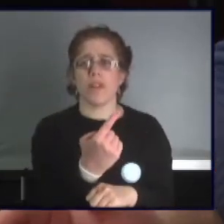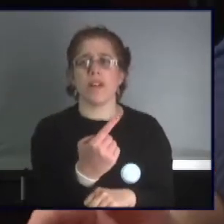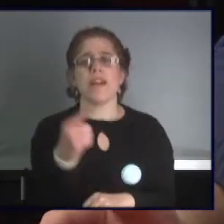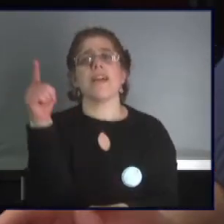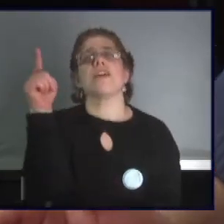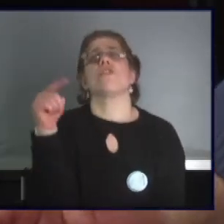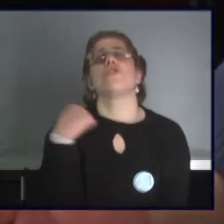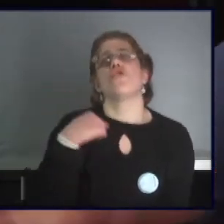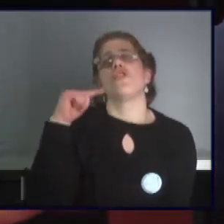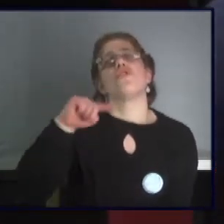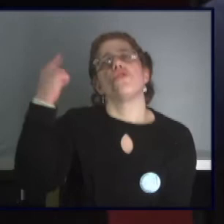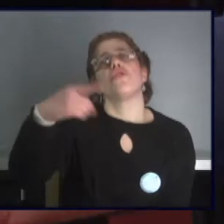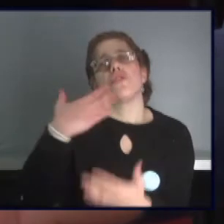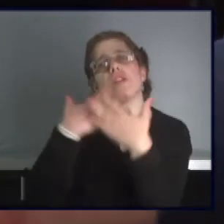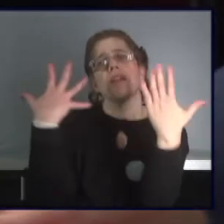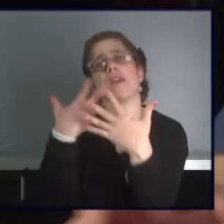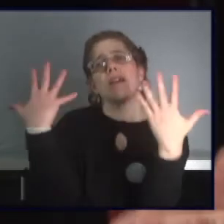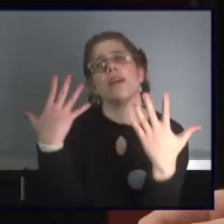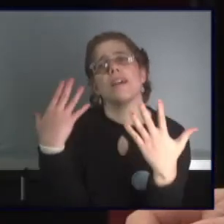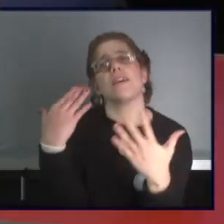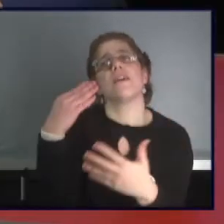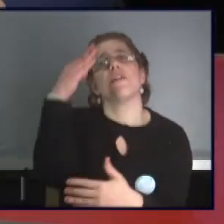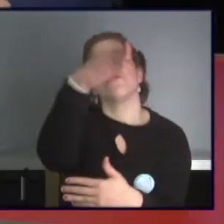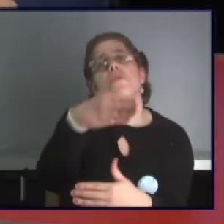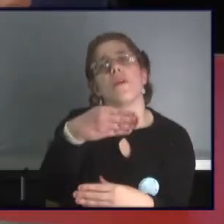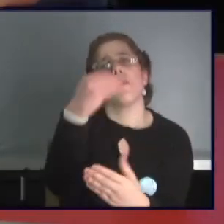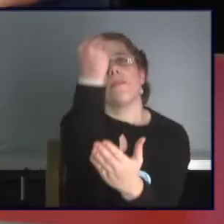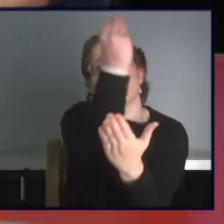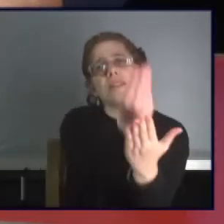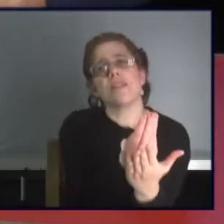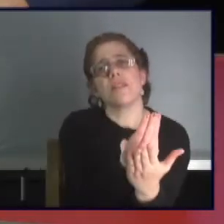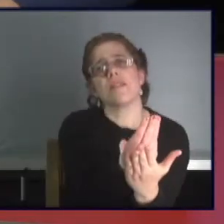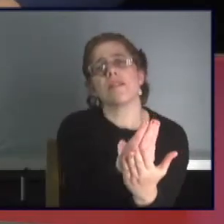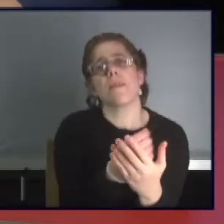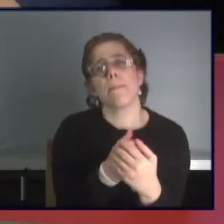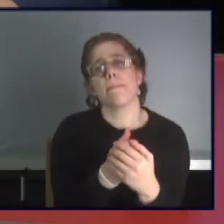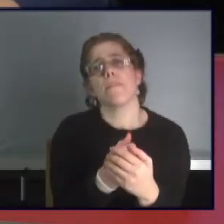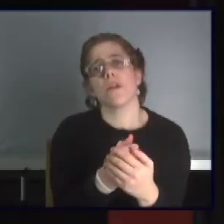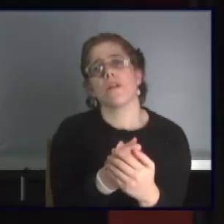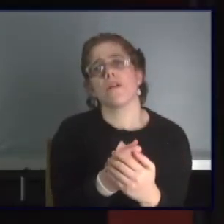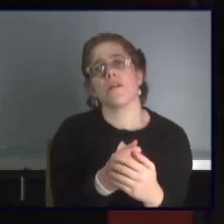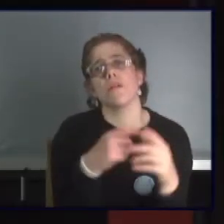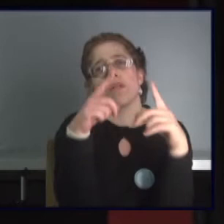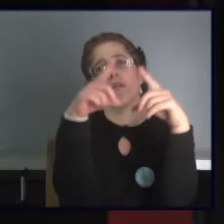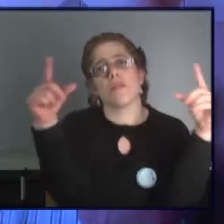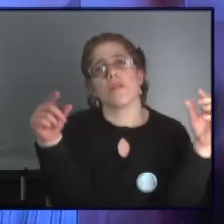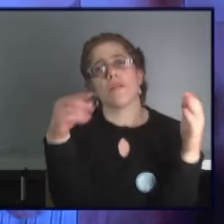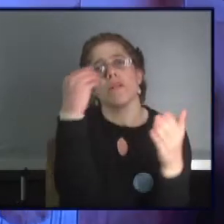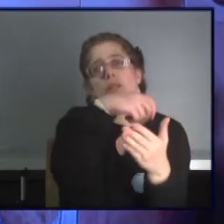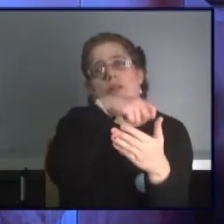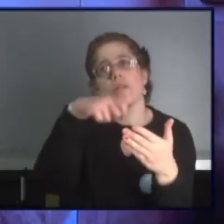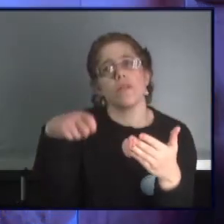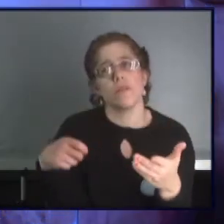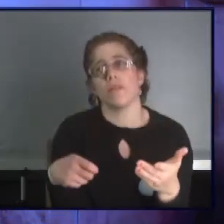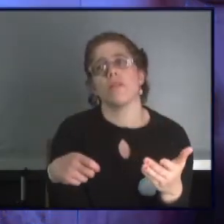esté estuve presente en el presencia cuando se aprobó lo del código de ordenamiento urbano y